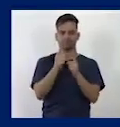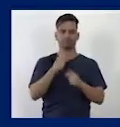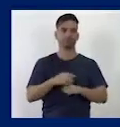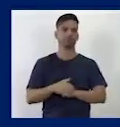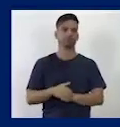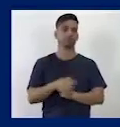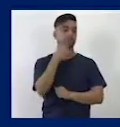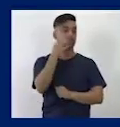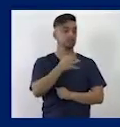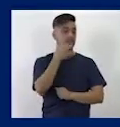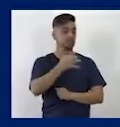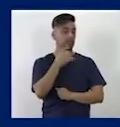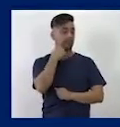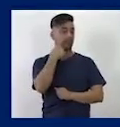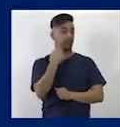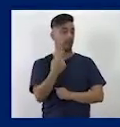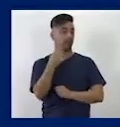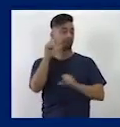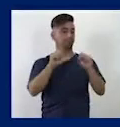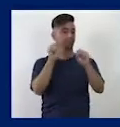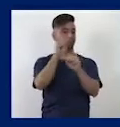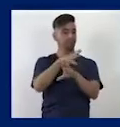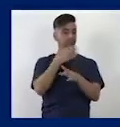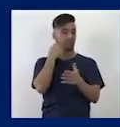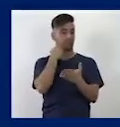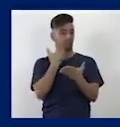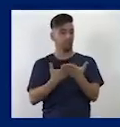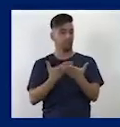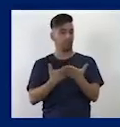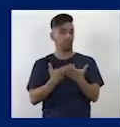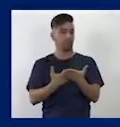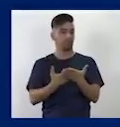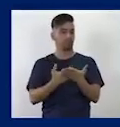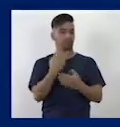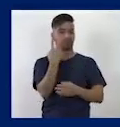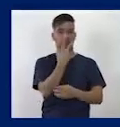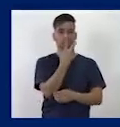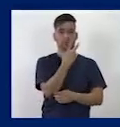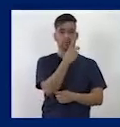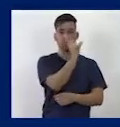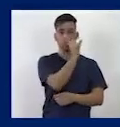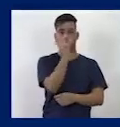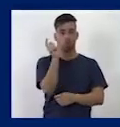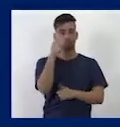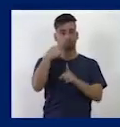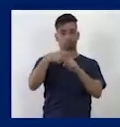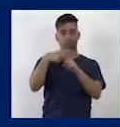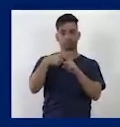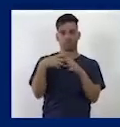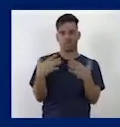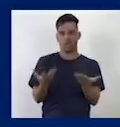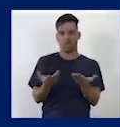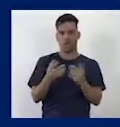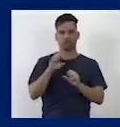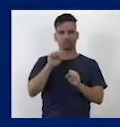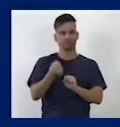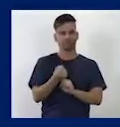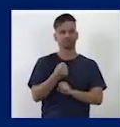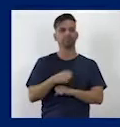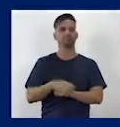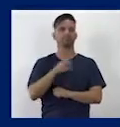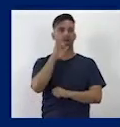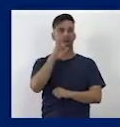decir siempre que vamos a ver si os puede ocurrir una ración o uno de las dos redes de sustancia que nos dan es el agente reductor